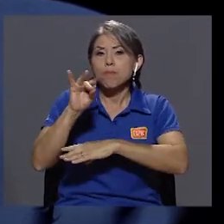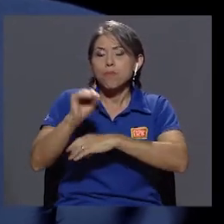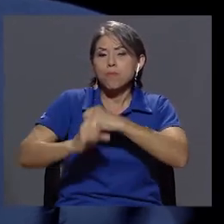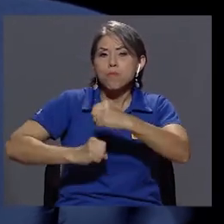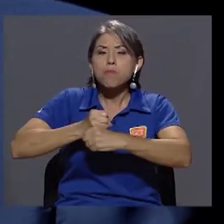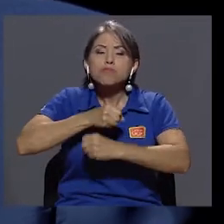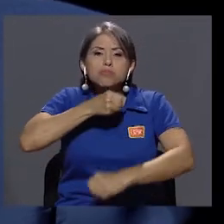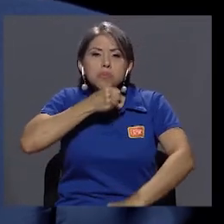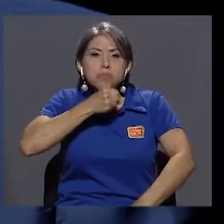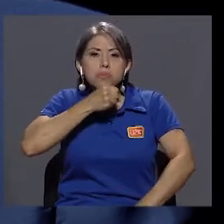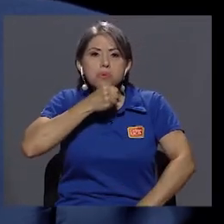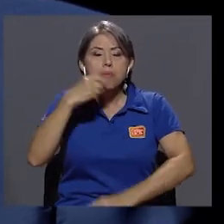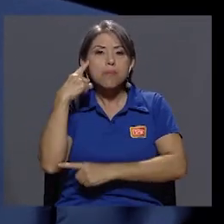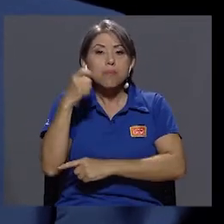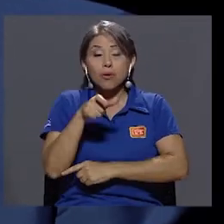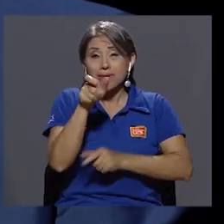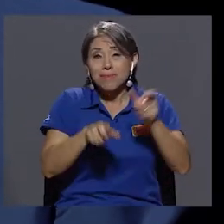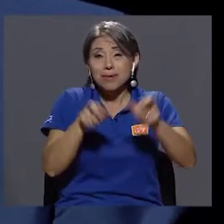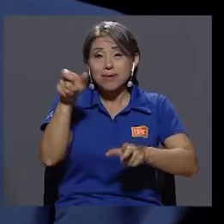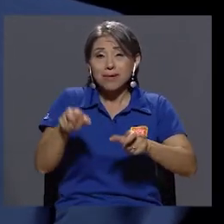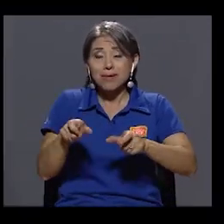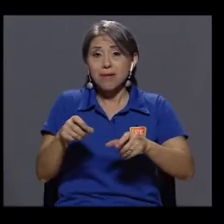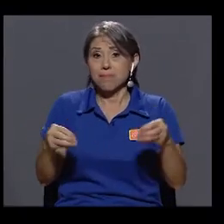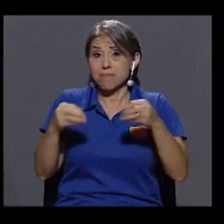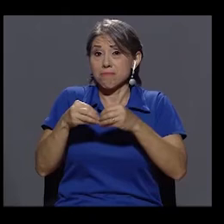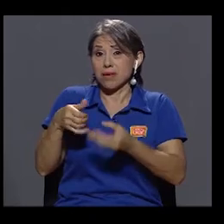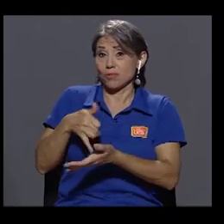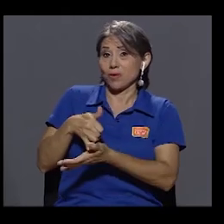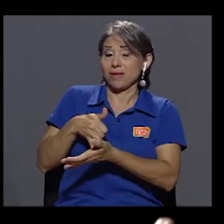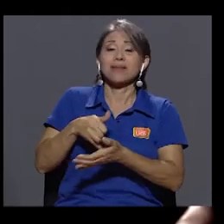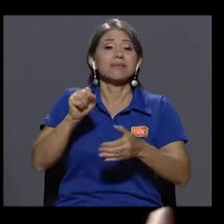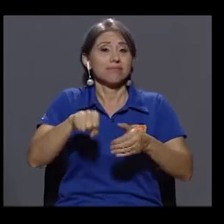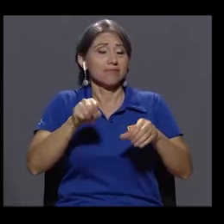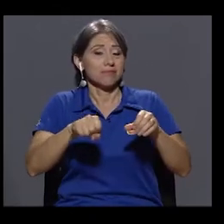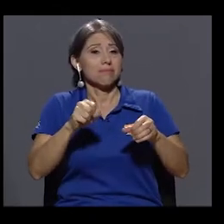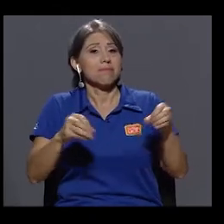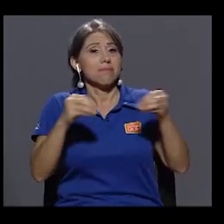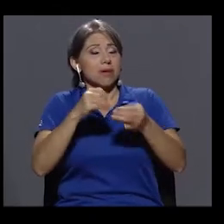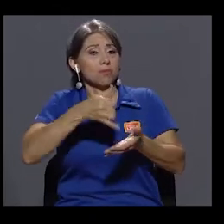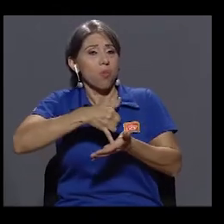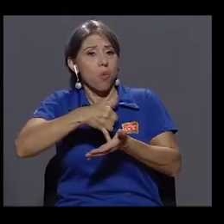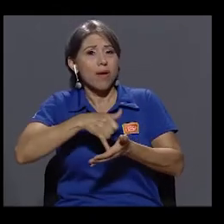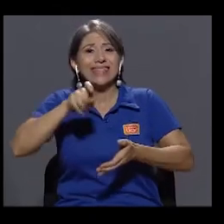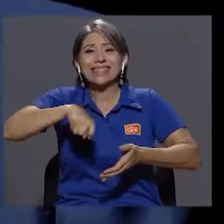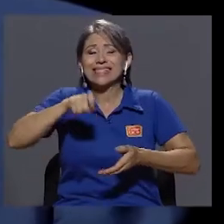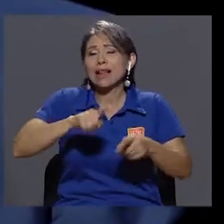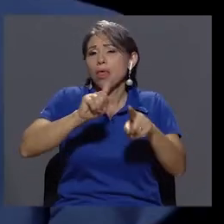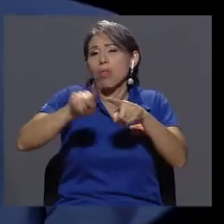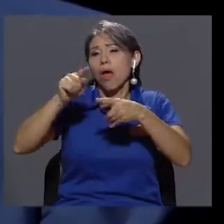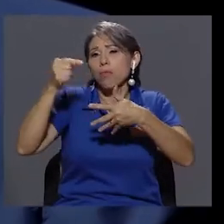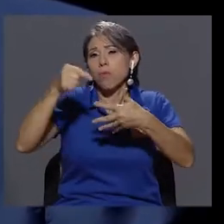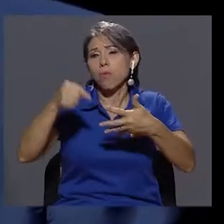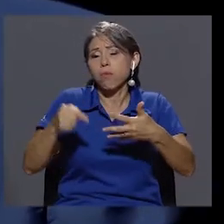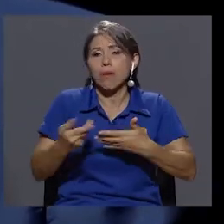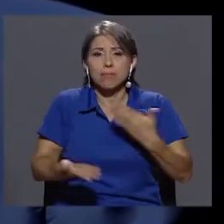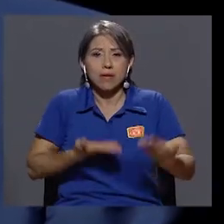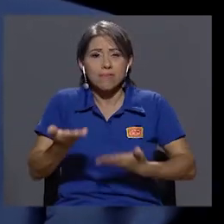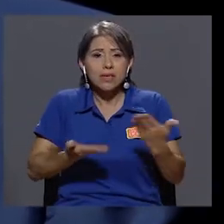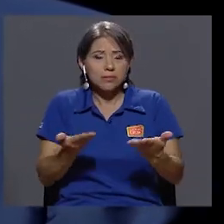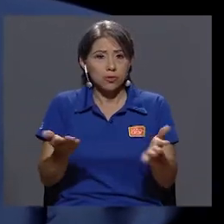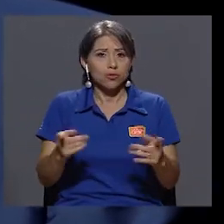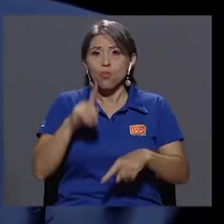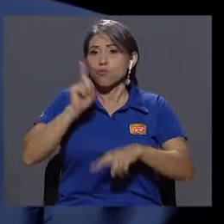porque son personas que han generado las más vulnerables que requieren servicios verdad de todo tipo y que no pueden esperar